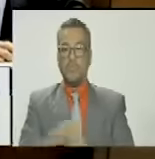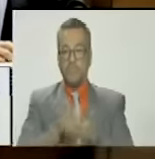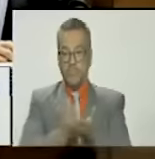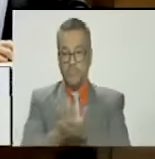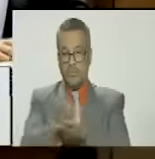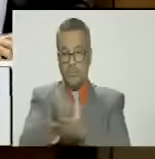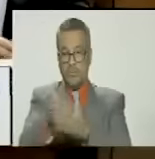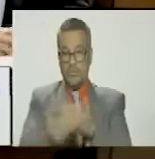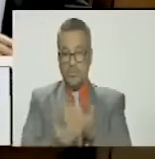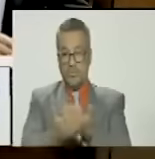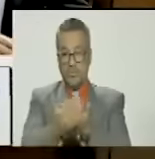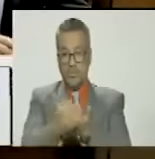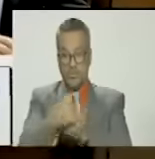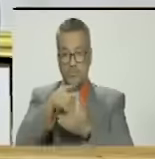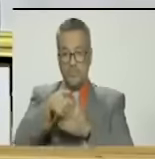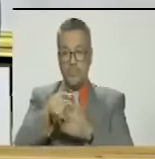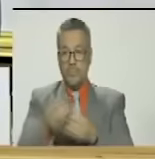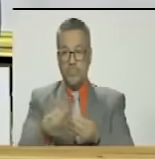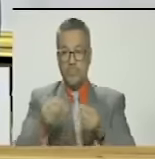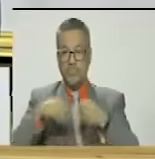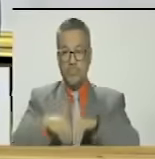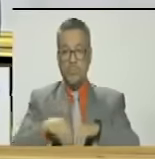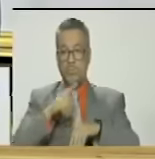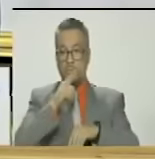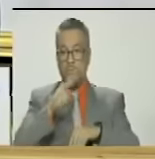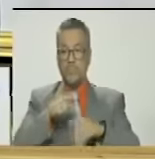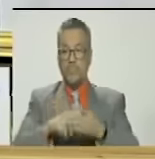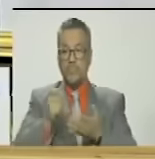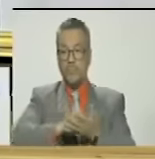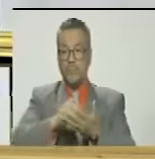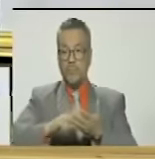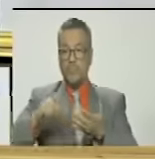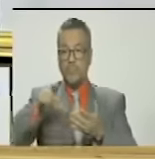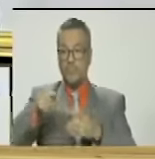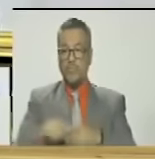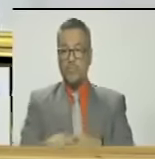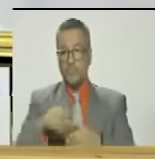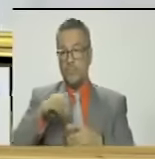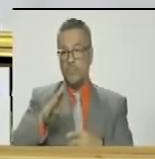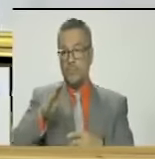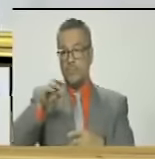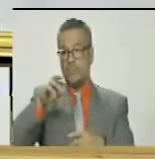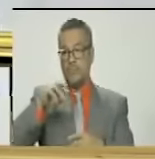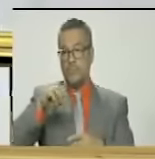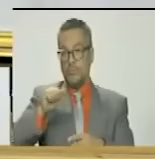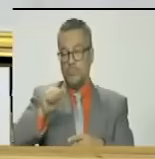Seguir con la cueva de Alibaba viola los acuerdos firmados en Barbados.